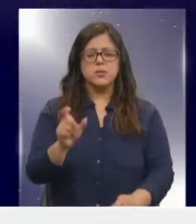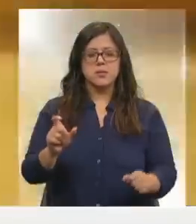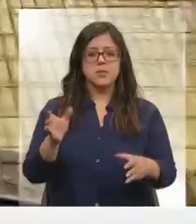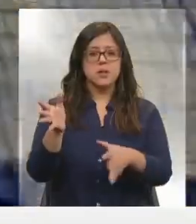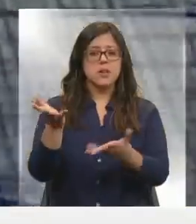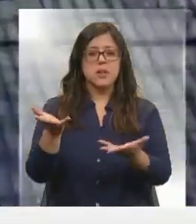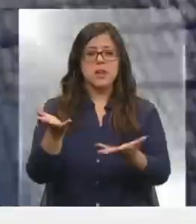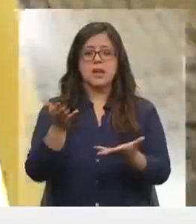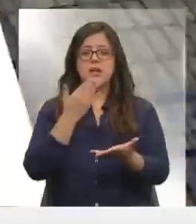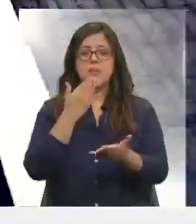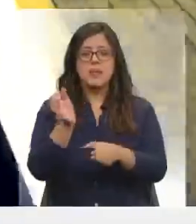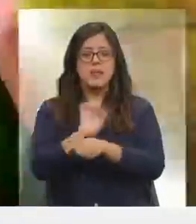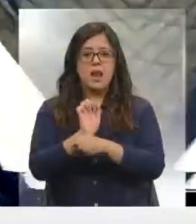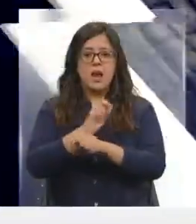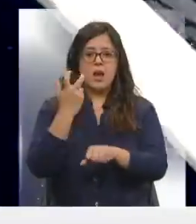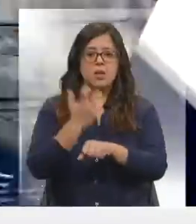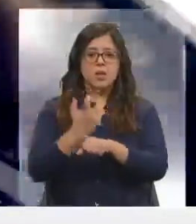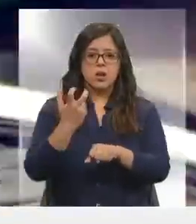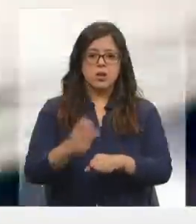robado.